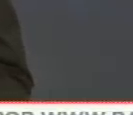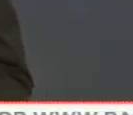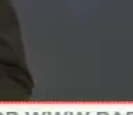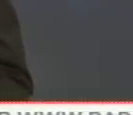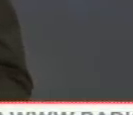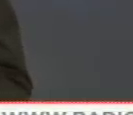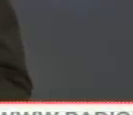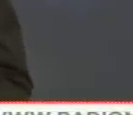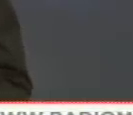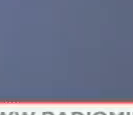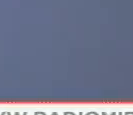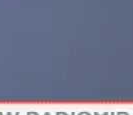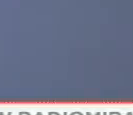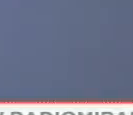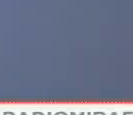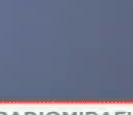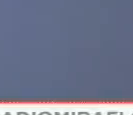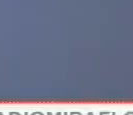última hora.